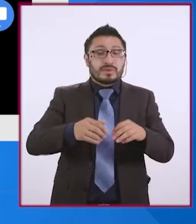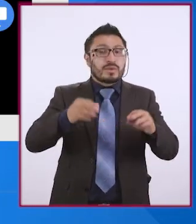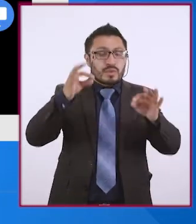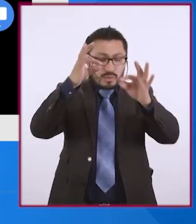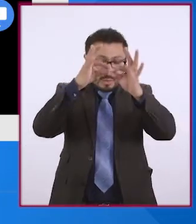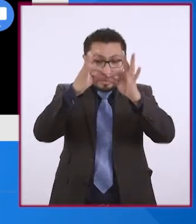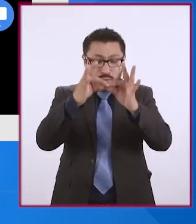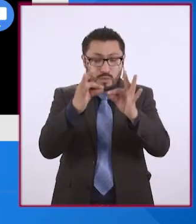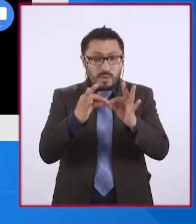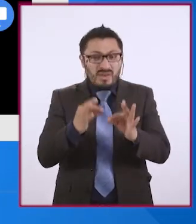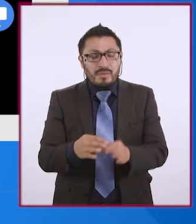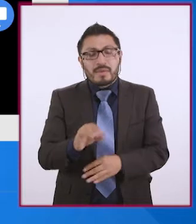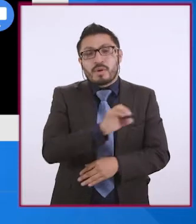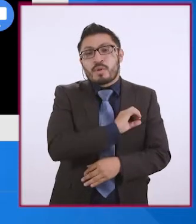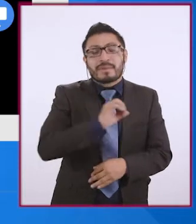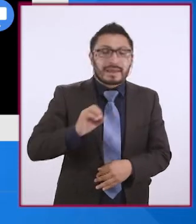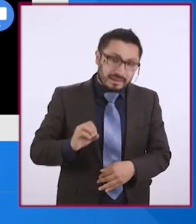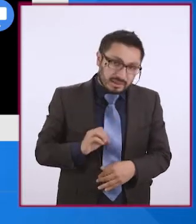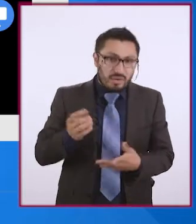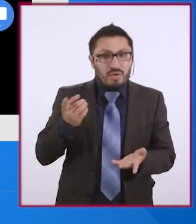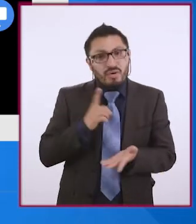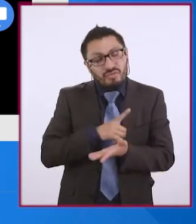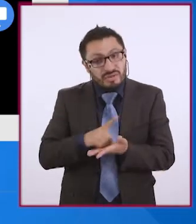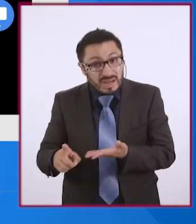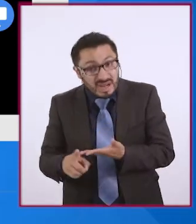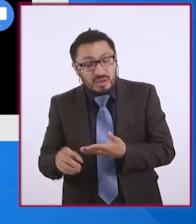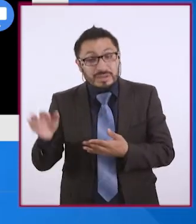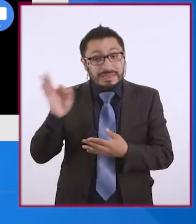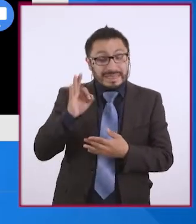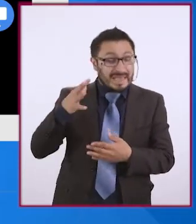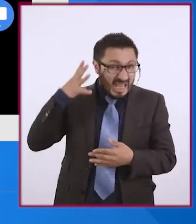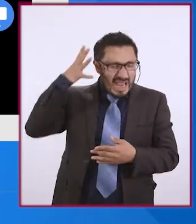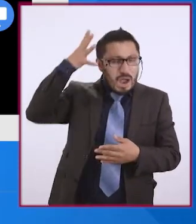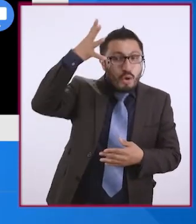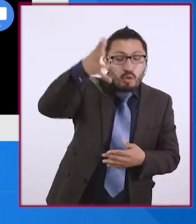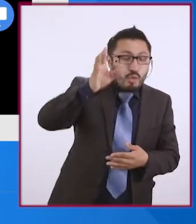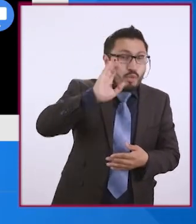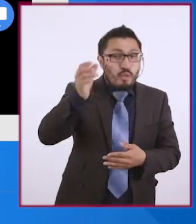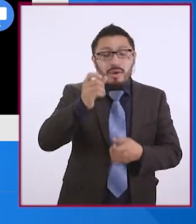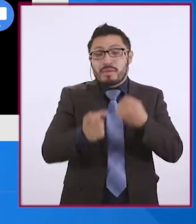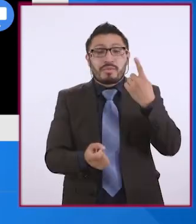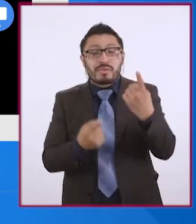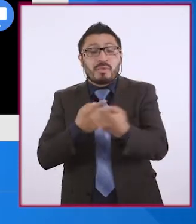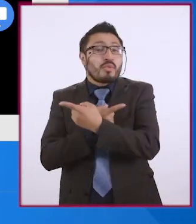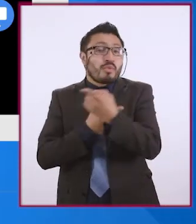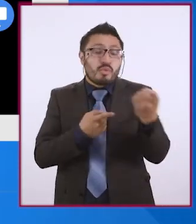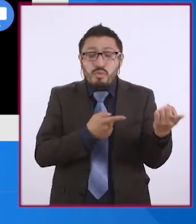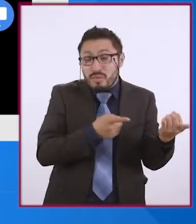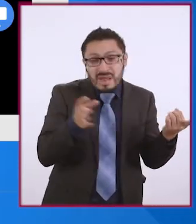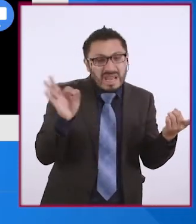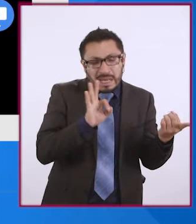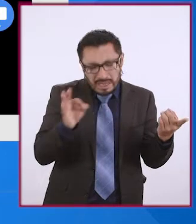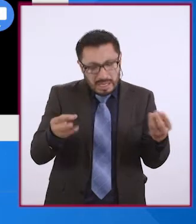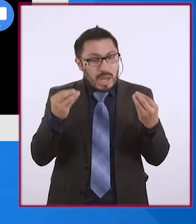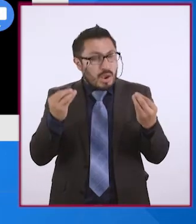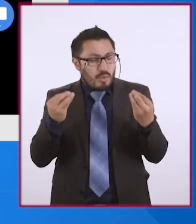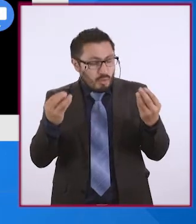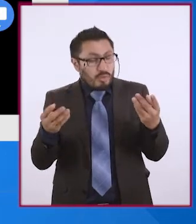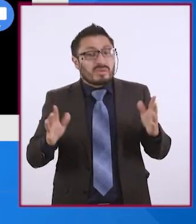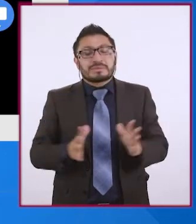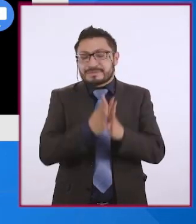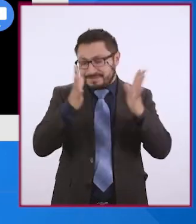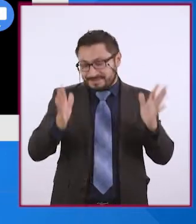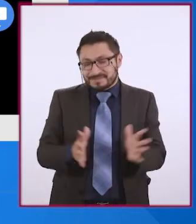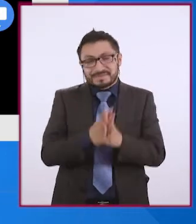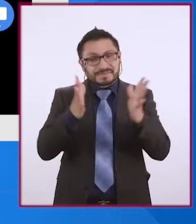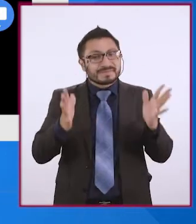nuestras obligaciones, de nuestros derechos. Y algún día, cuando algunos de ustedes, seguramente muchos, van a